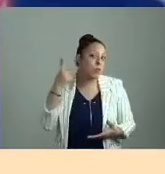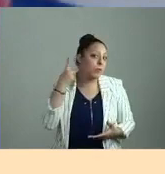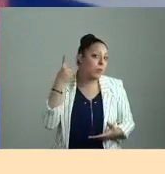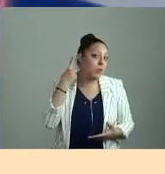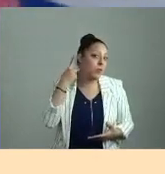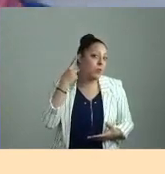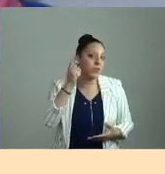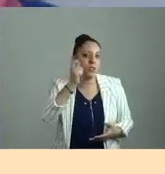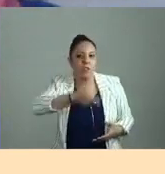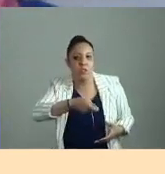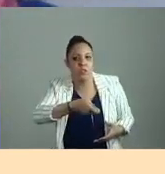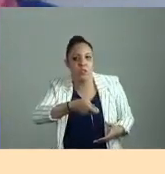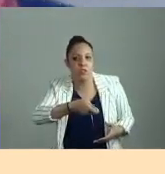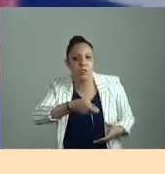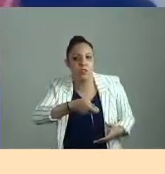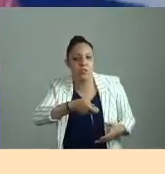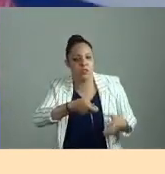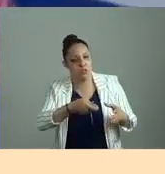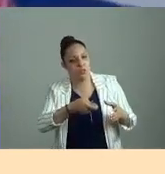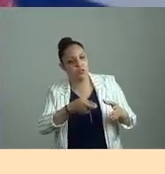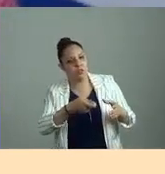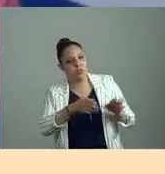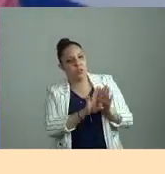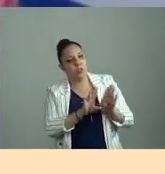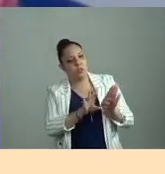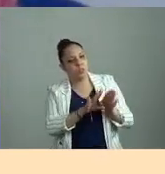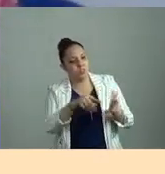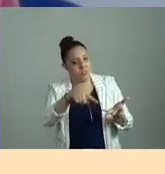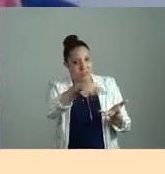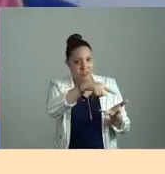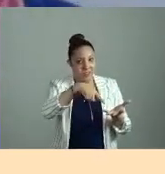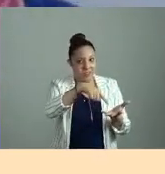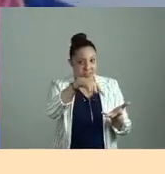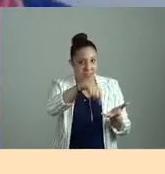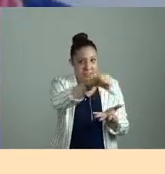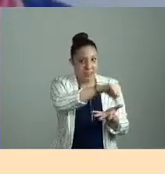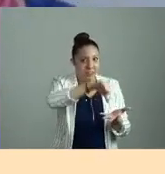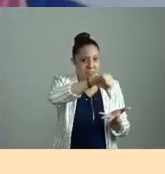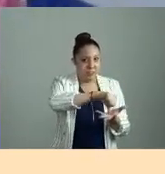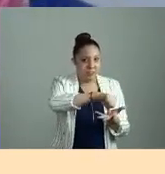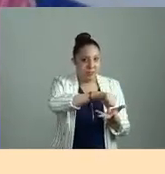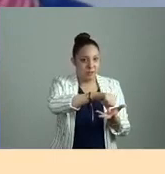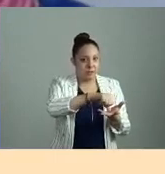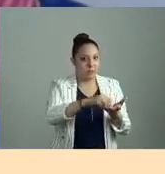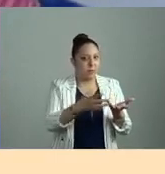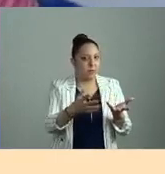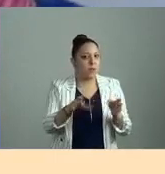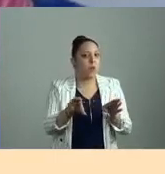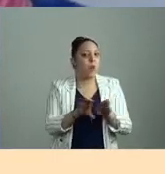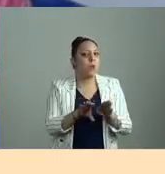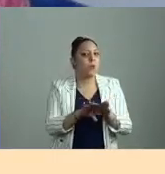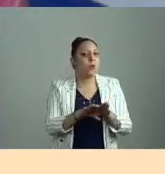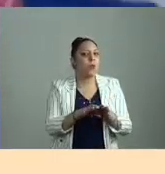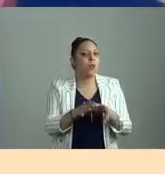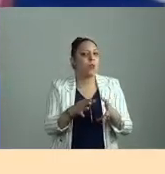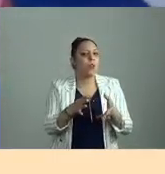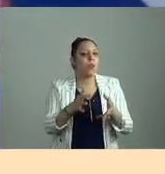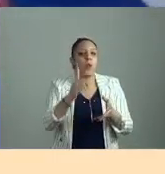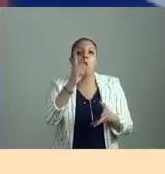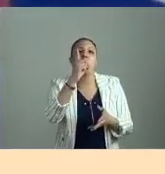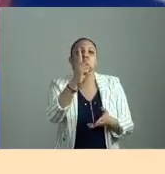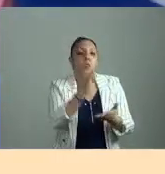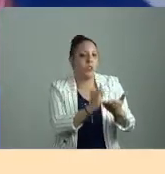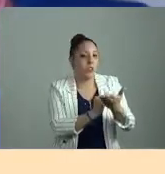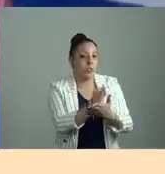siempre no un elemento fundamental de cualquiera si cualquier decisión es si